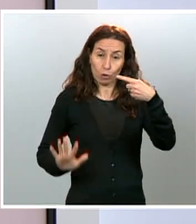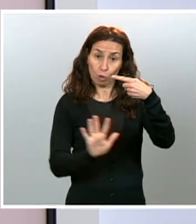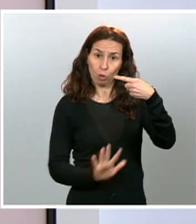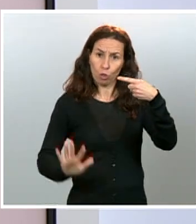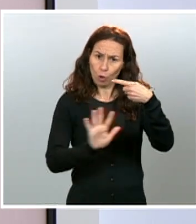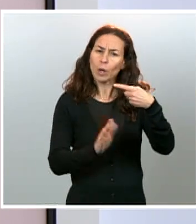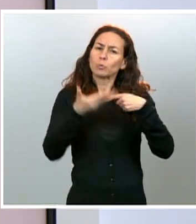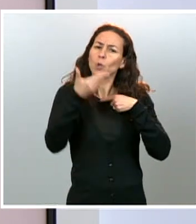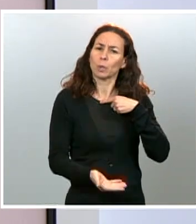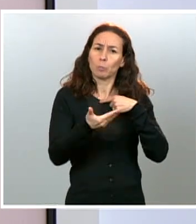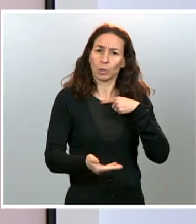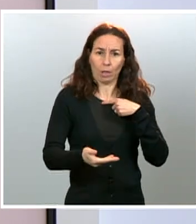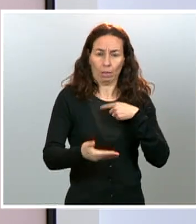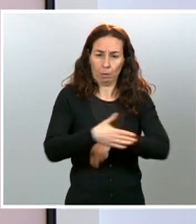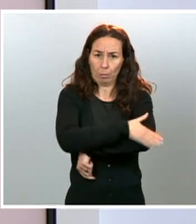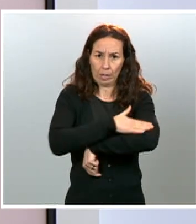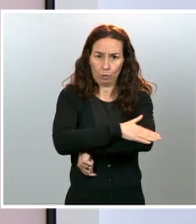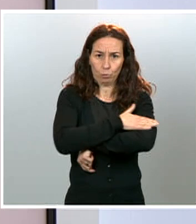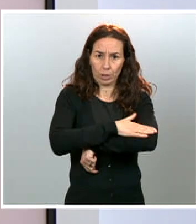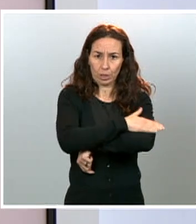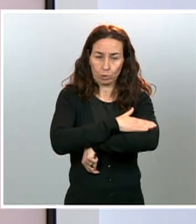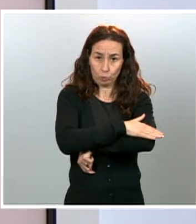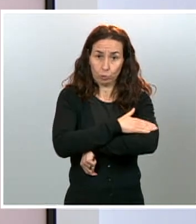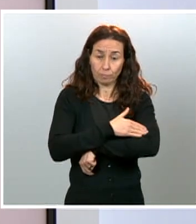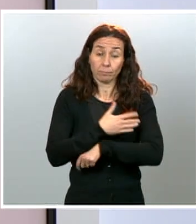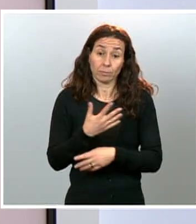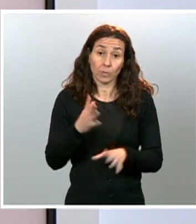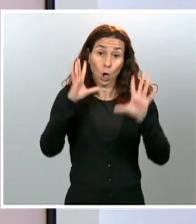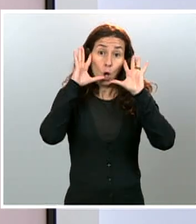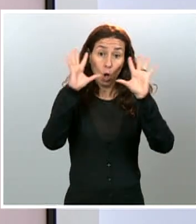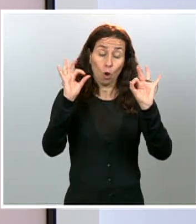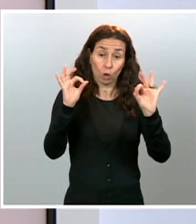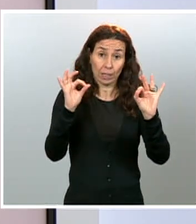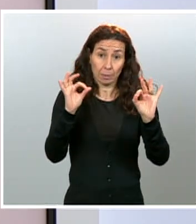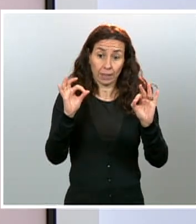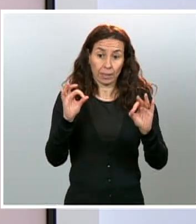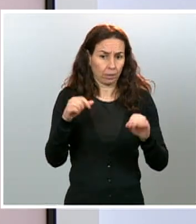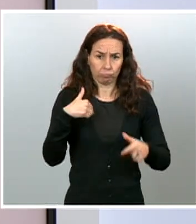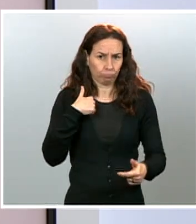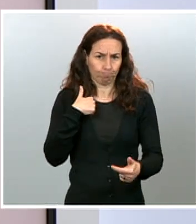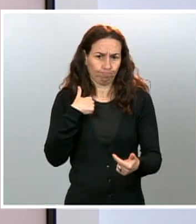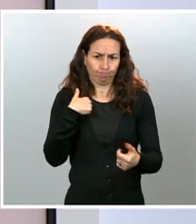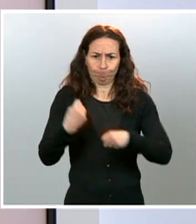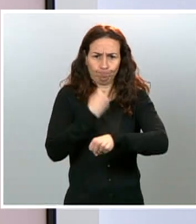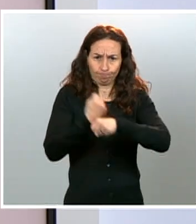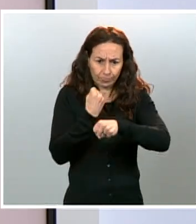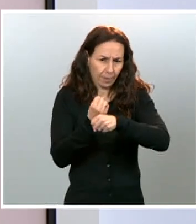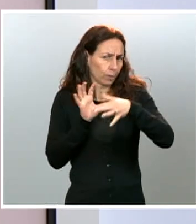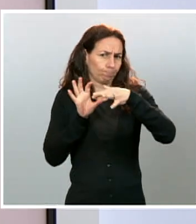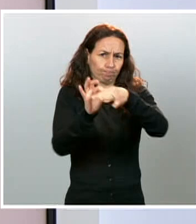gobierno de españa' y evidentemente nuestra ocupación es permanente respecto a sus necesidades